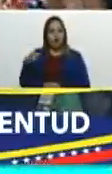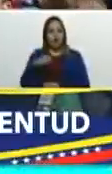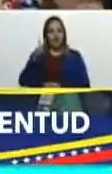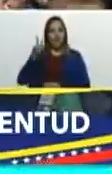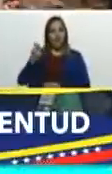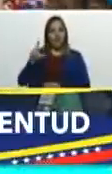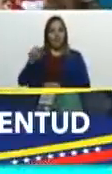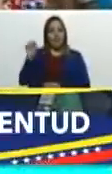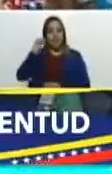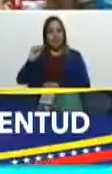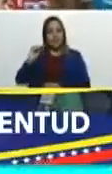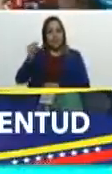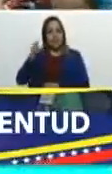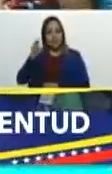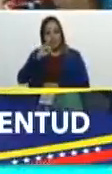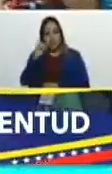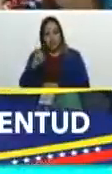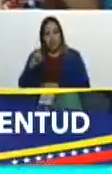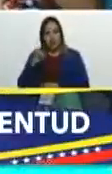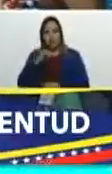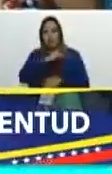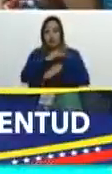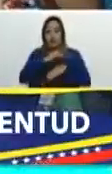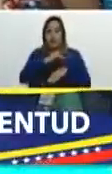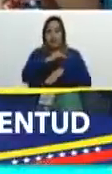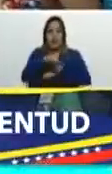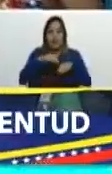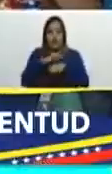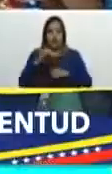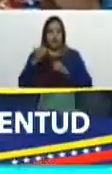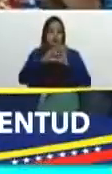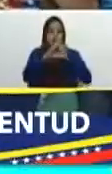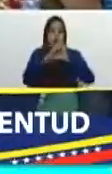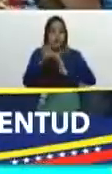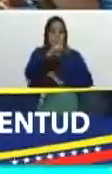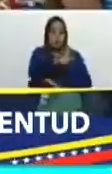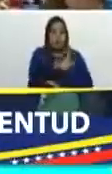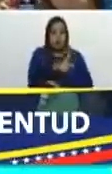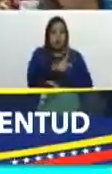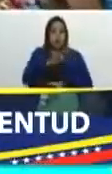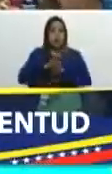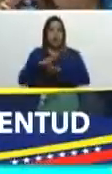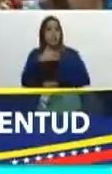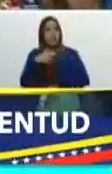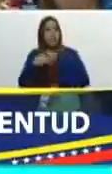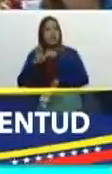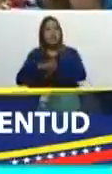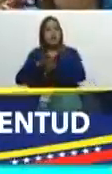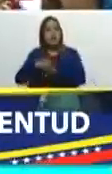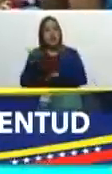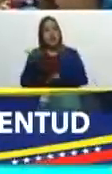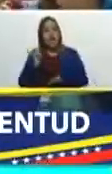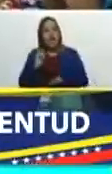de Transporte, porque yo quiero un diagnóstico de lo que está pasando con el Ventique, con el